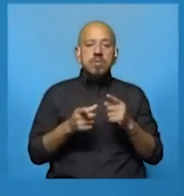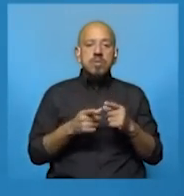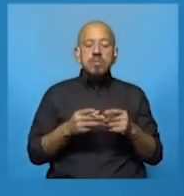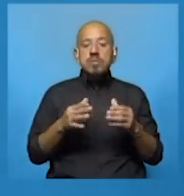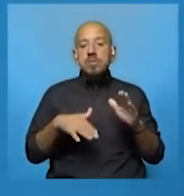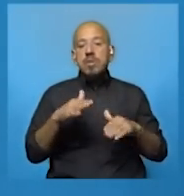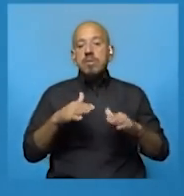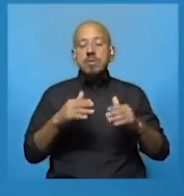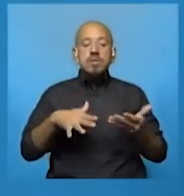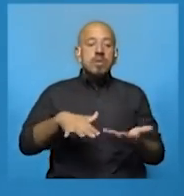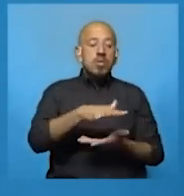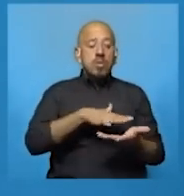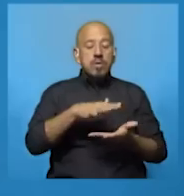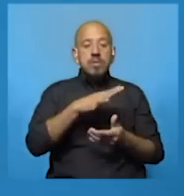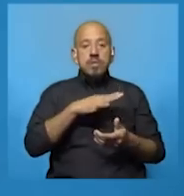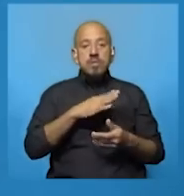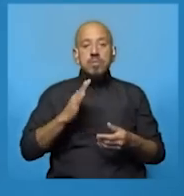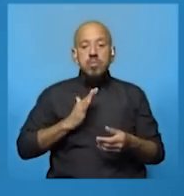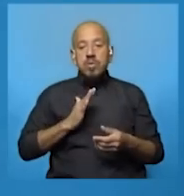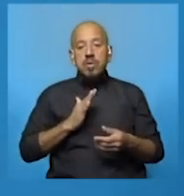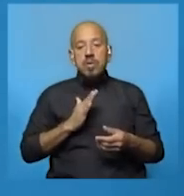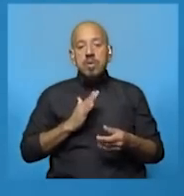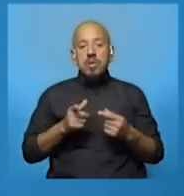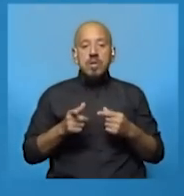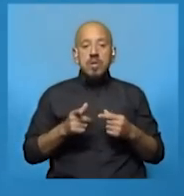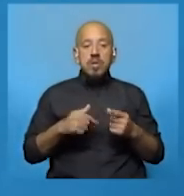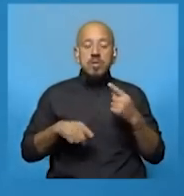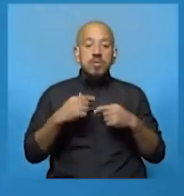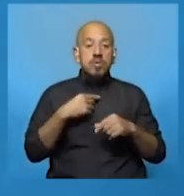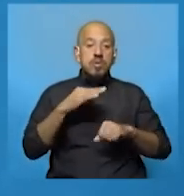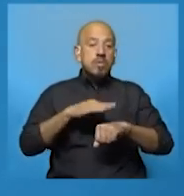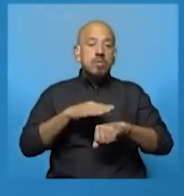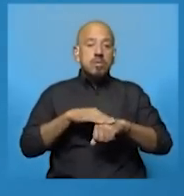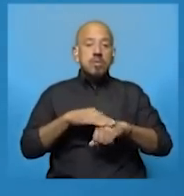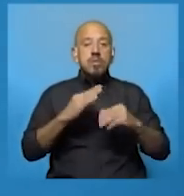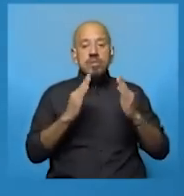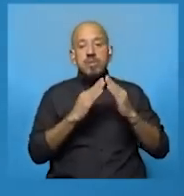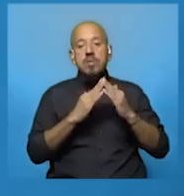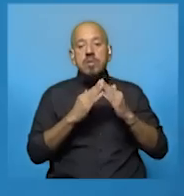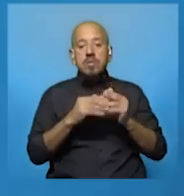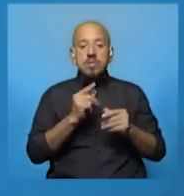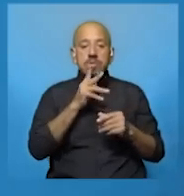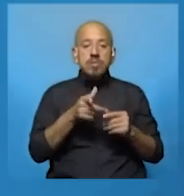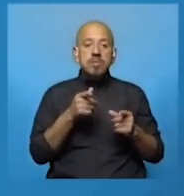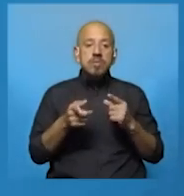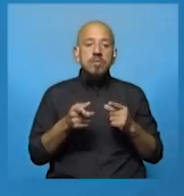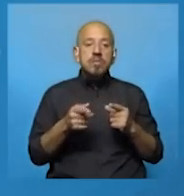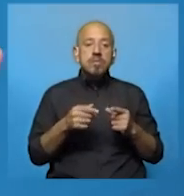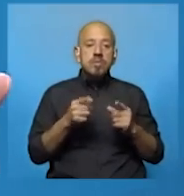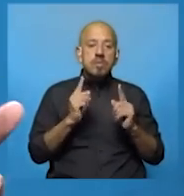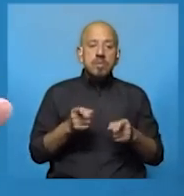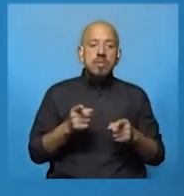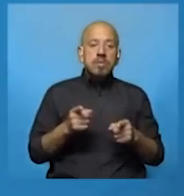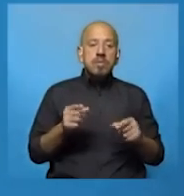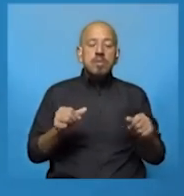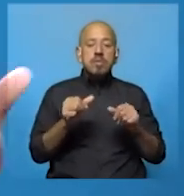muchas veces en los barrios hay mujeres que muchas veces son jefa de familia Y están solas a cargo de varios hijos además de desarrollar